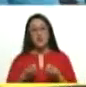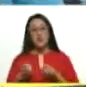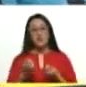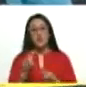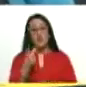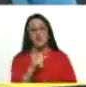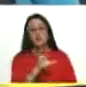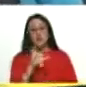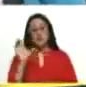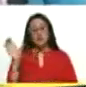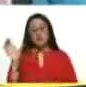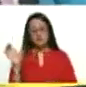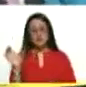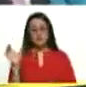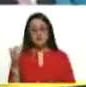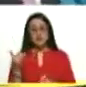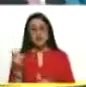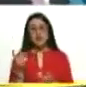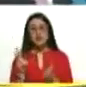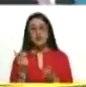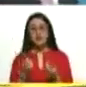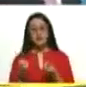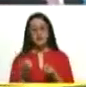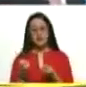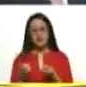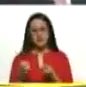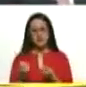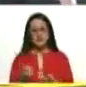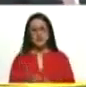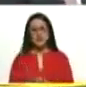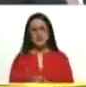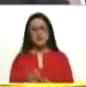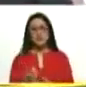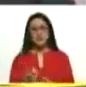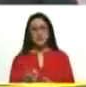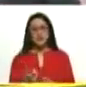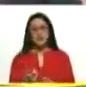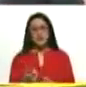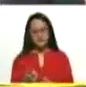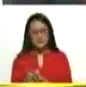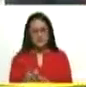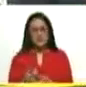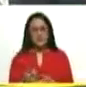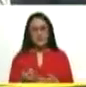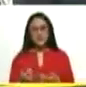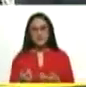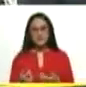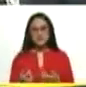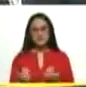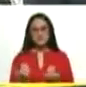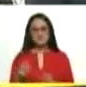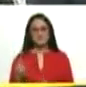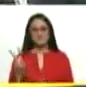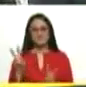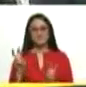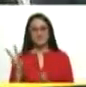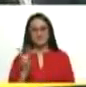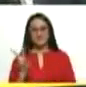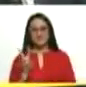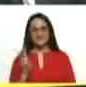ambos países tienen carácter de economías complementarias y en este sentido las autoridades venezolanas y